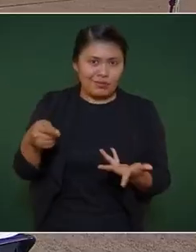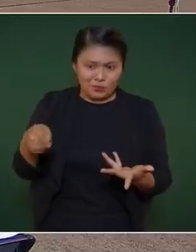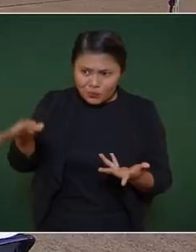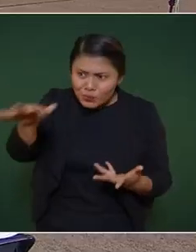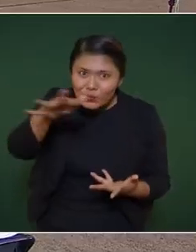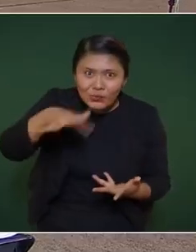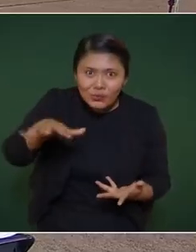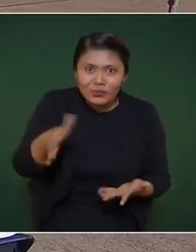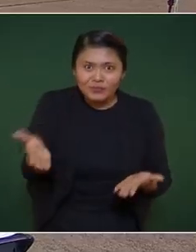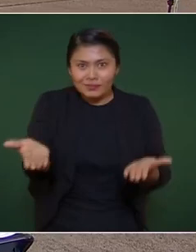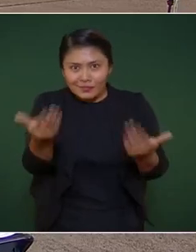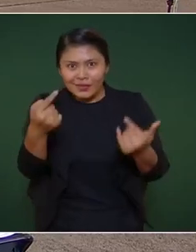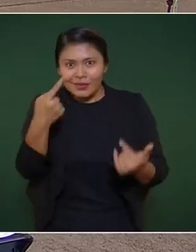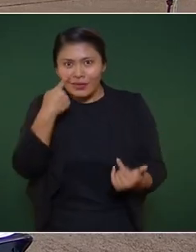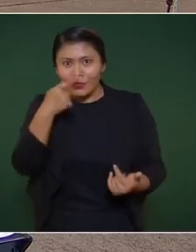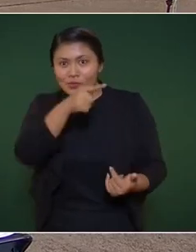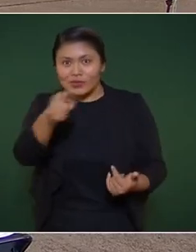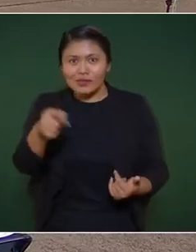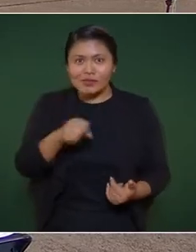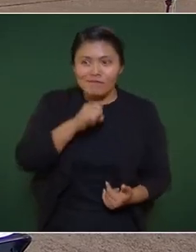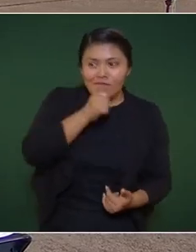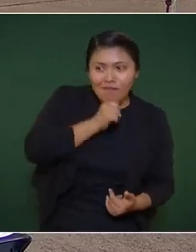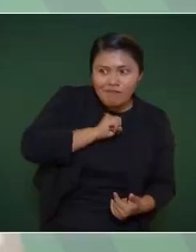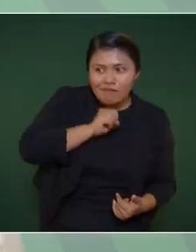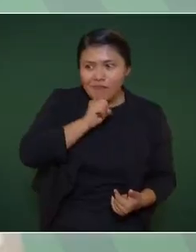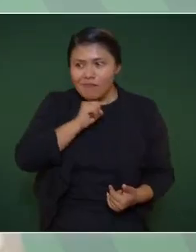búsquenle ustedes, que son mirones profesionales,